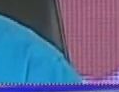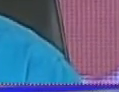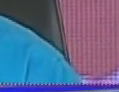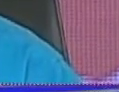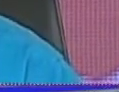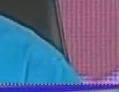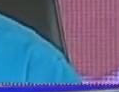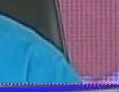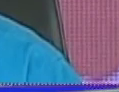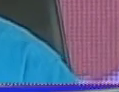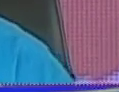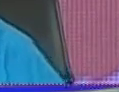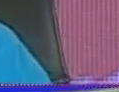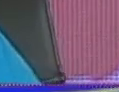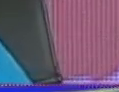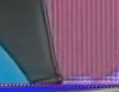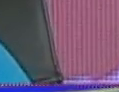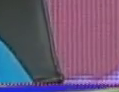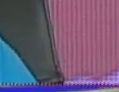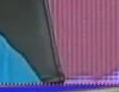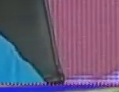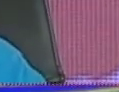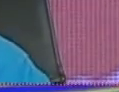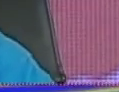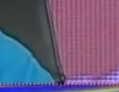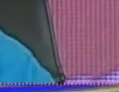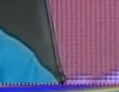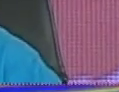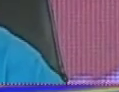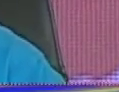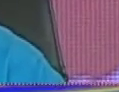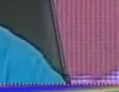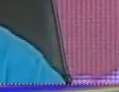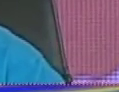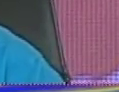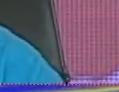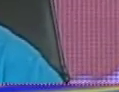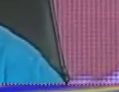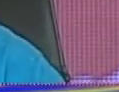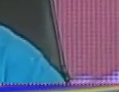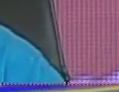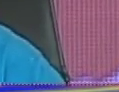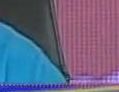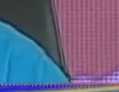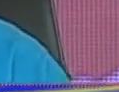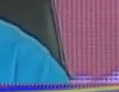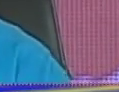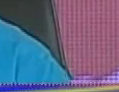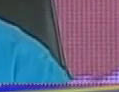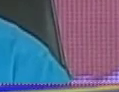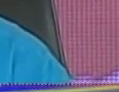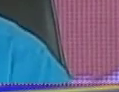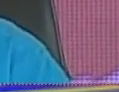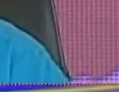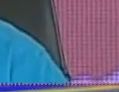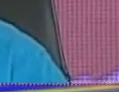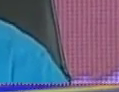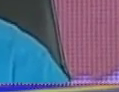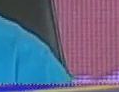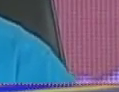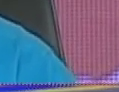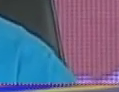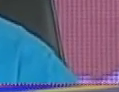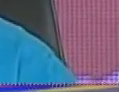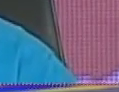además de la organización, se está haciendo el trabajo de convivencia, que es muy importante, muy importante. Y muchos urbanismos que tienen